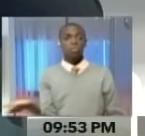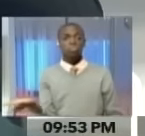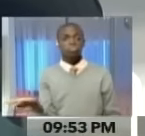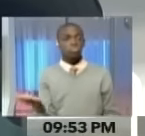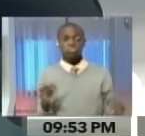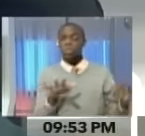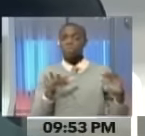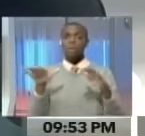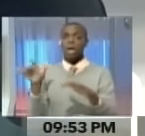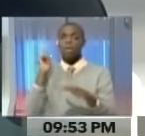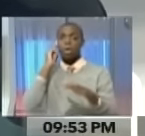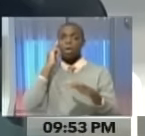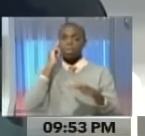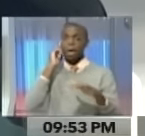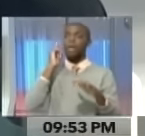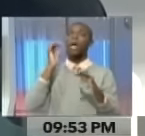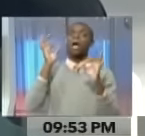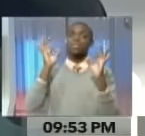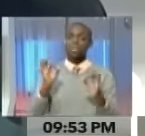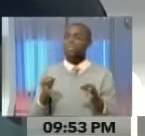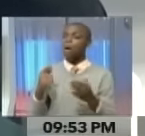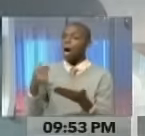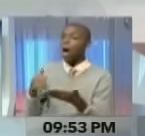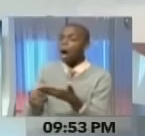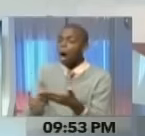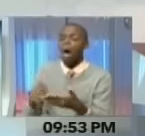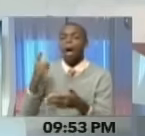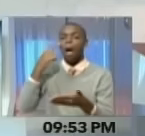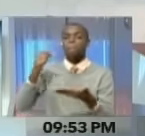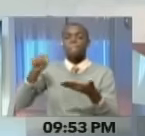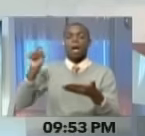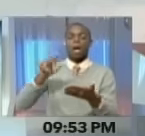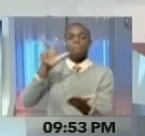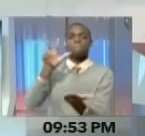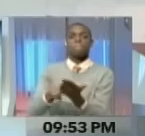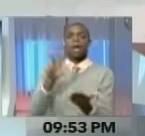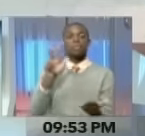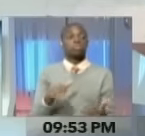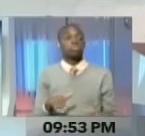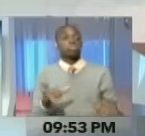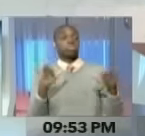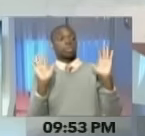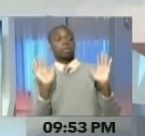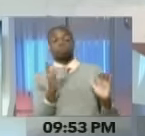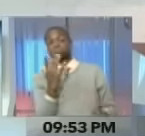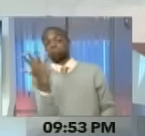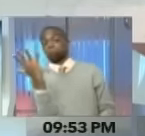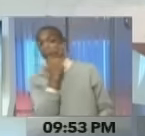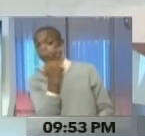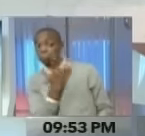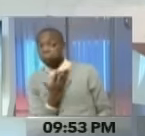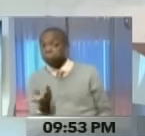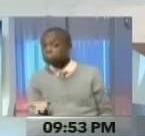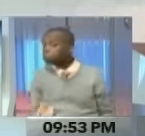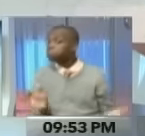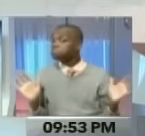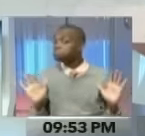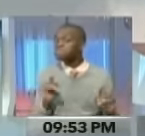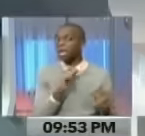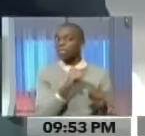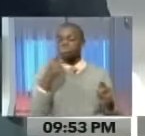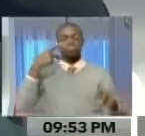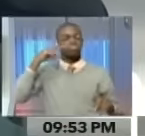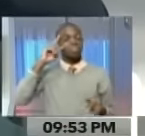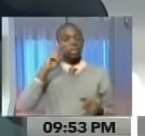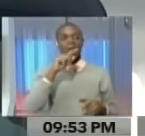al proceso de verificación ve tú a saber si realmente existían ve tú a saber si no fueron de las que colocaron